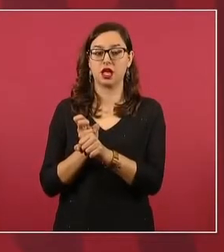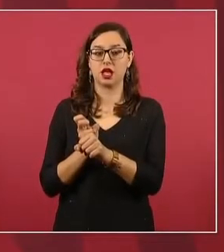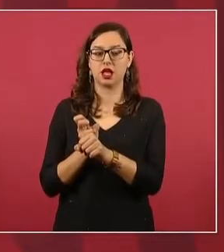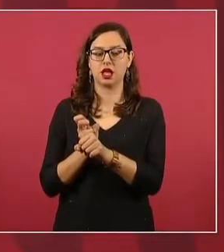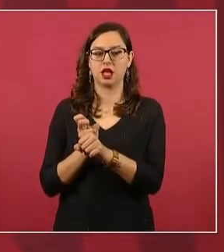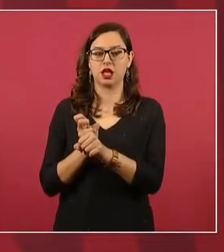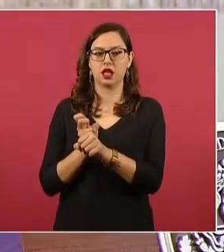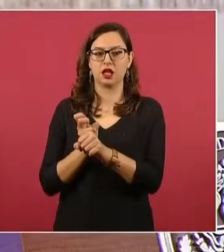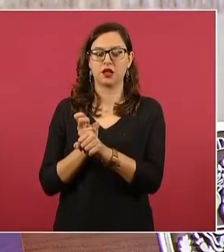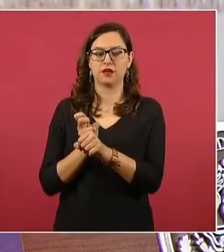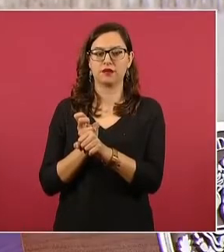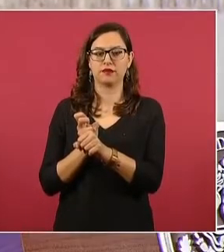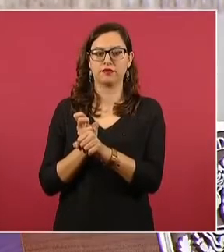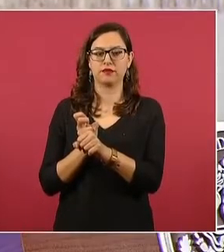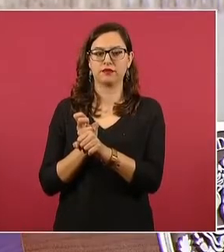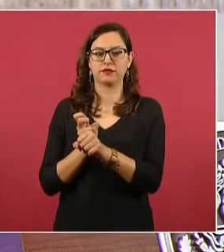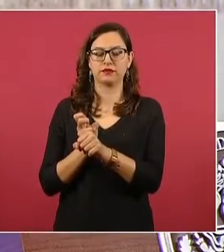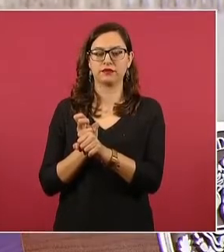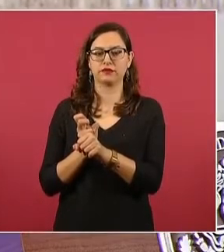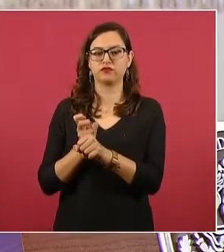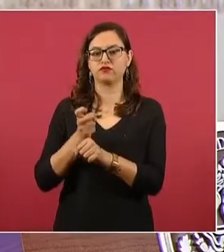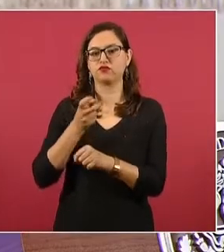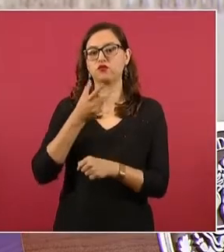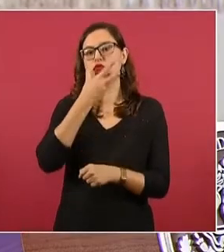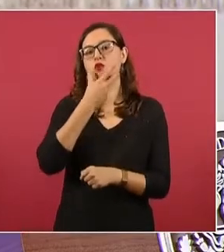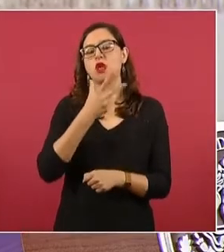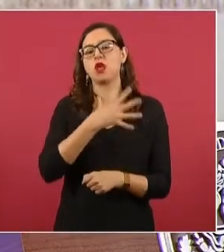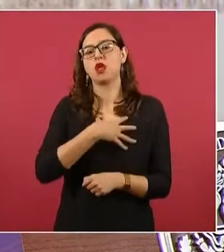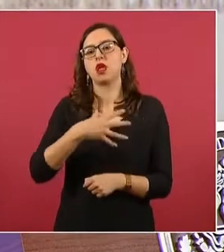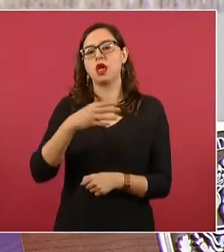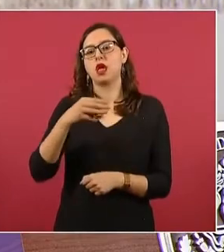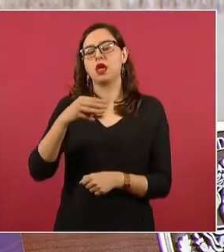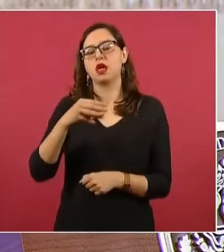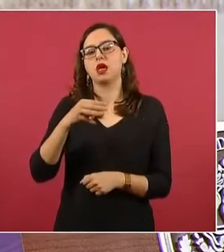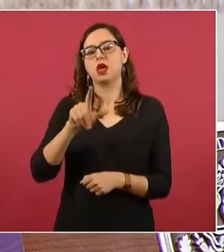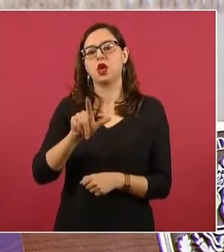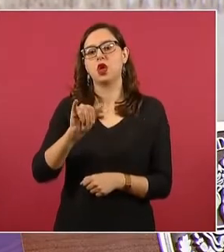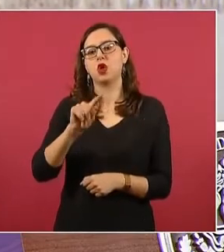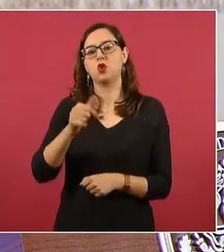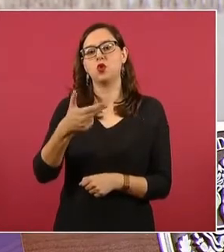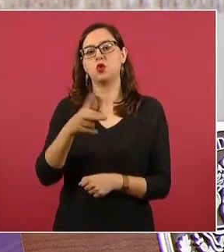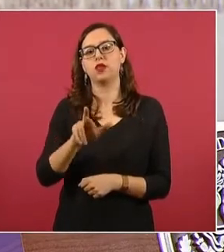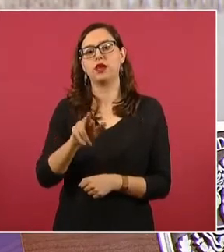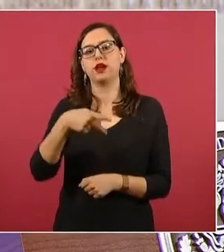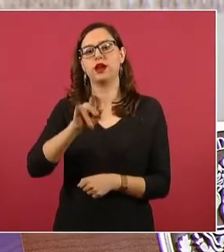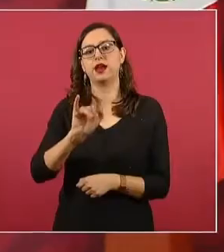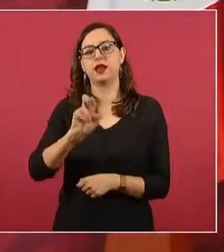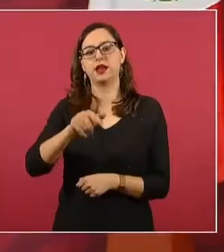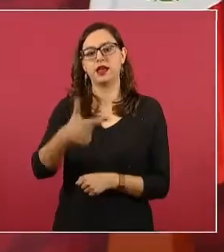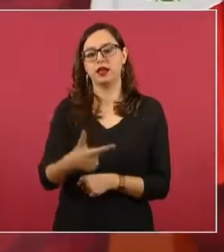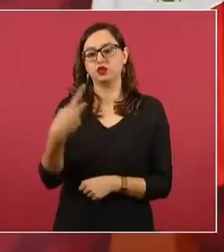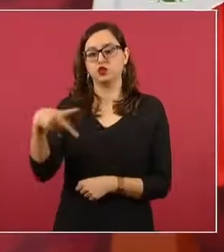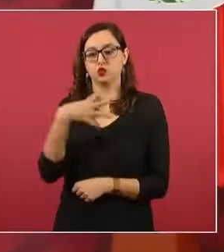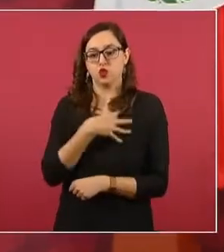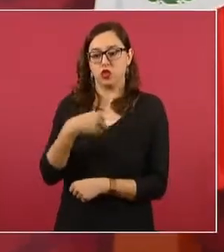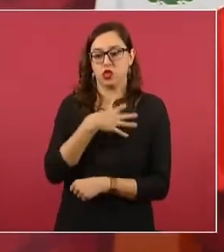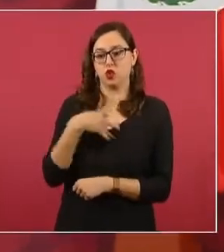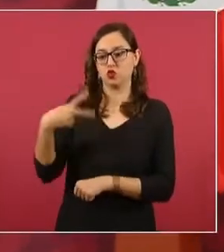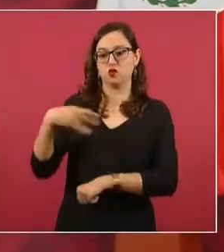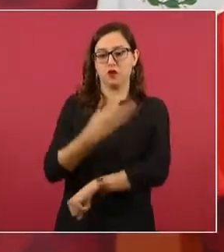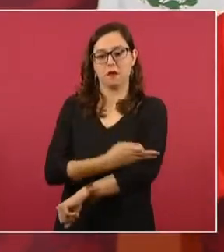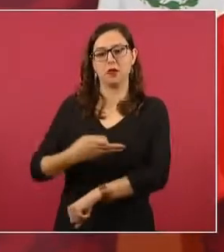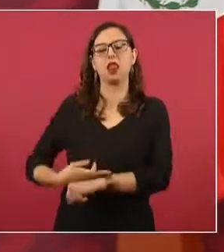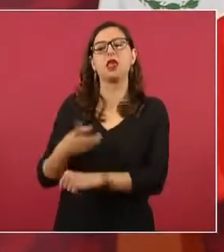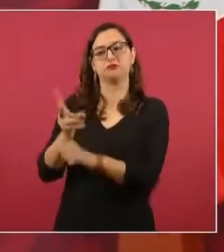al hijo de Martin Luther King y a su familia. Son ejemplares